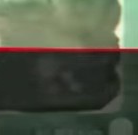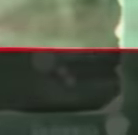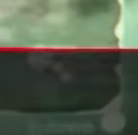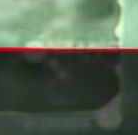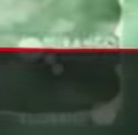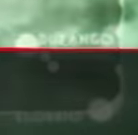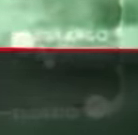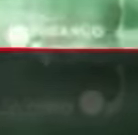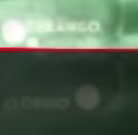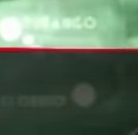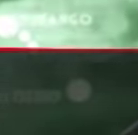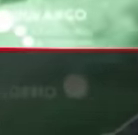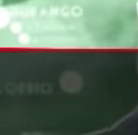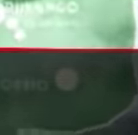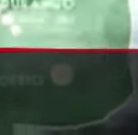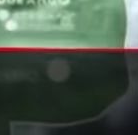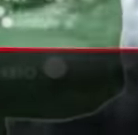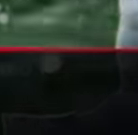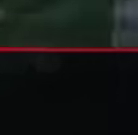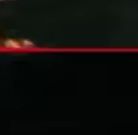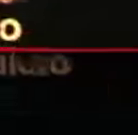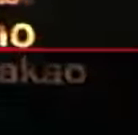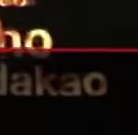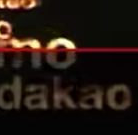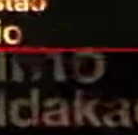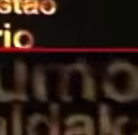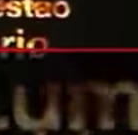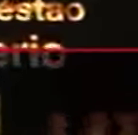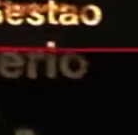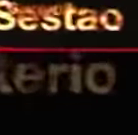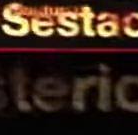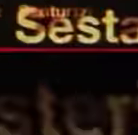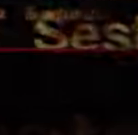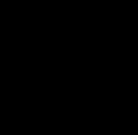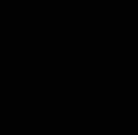bilbaíno José María Arriola, realizadas por la aviación alemana en 1936.